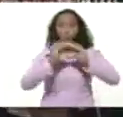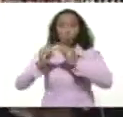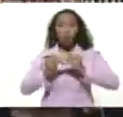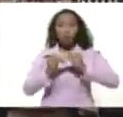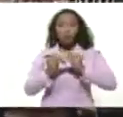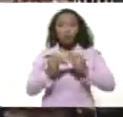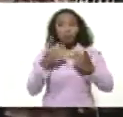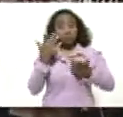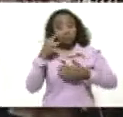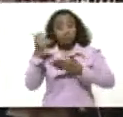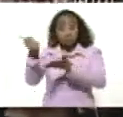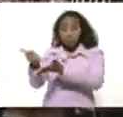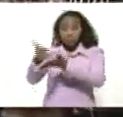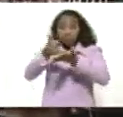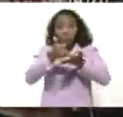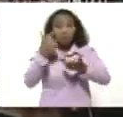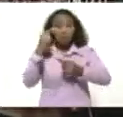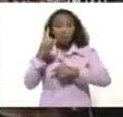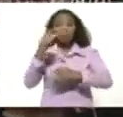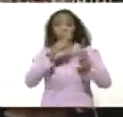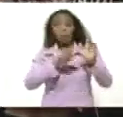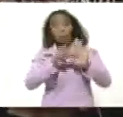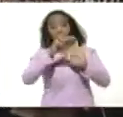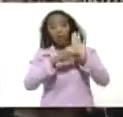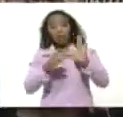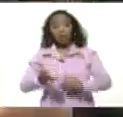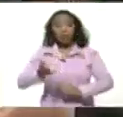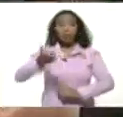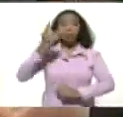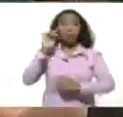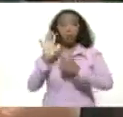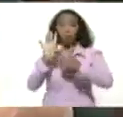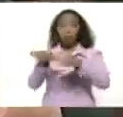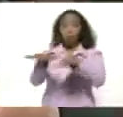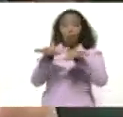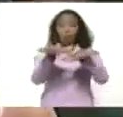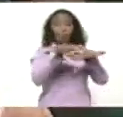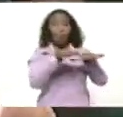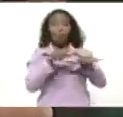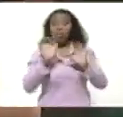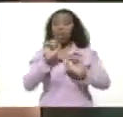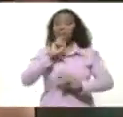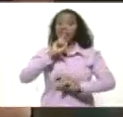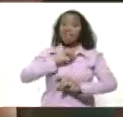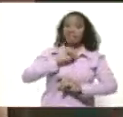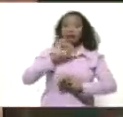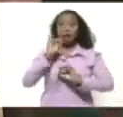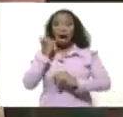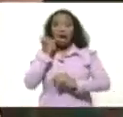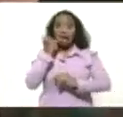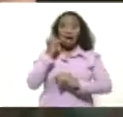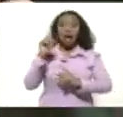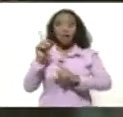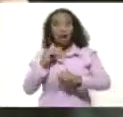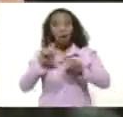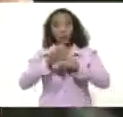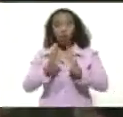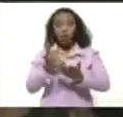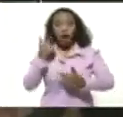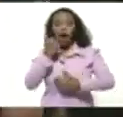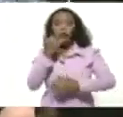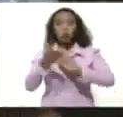presentación al máximo nivel de este vino. Nada que envidiarle a los mejores vinos del mundo, hecho